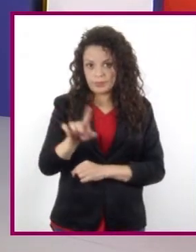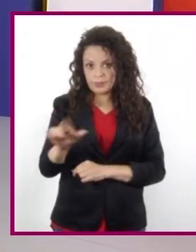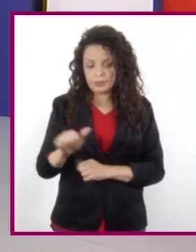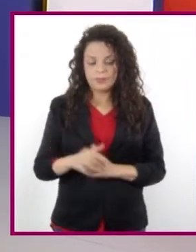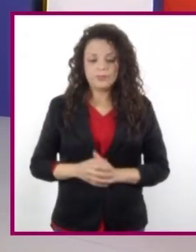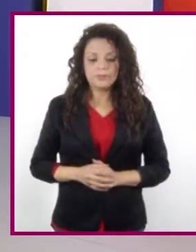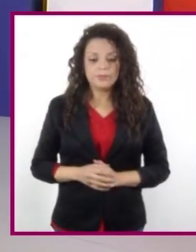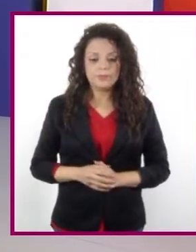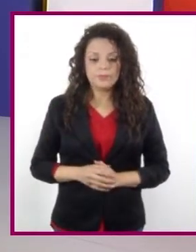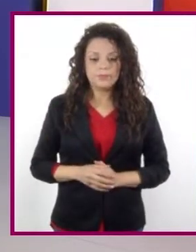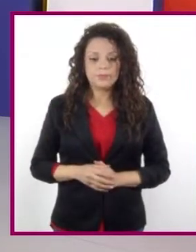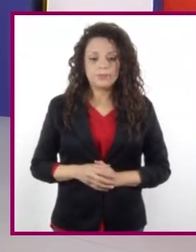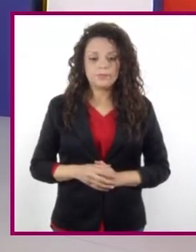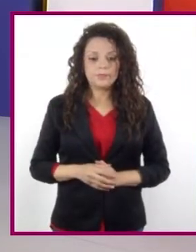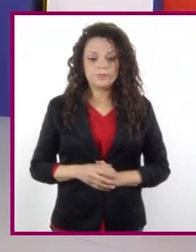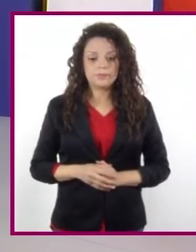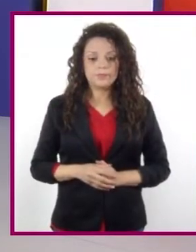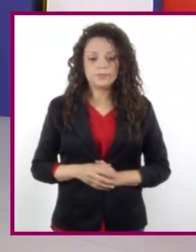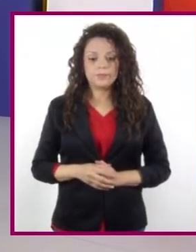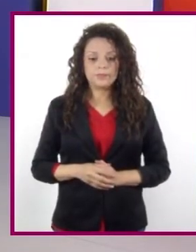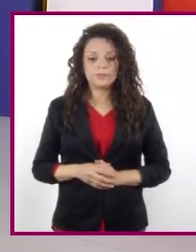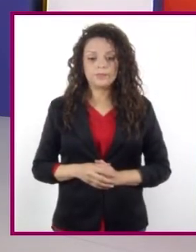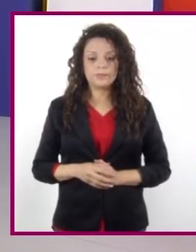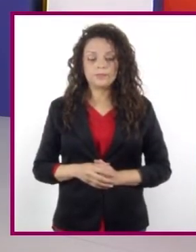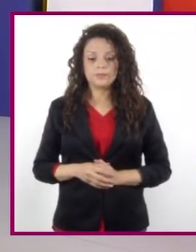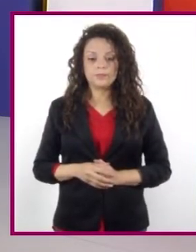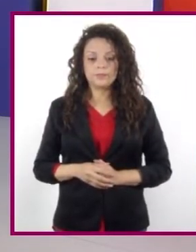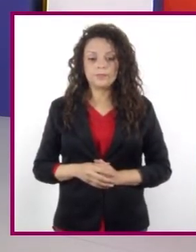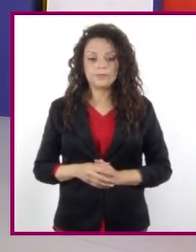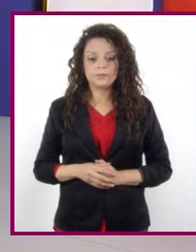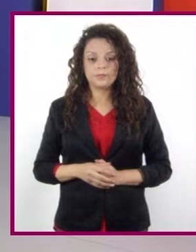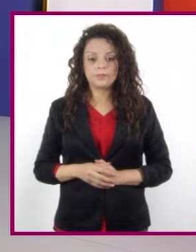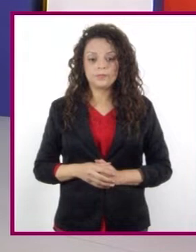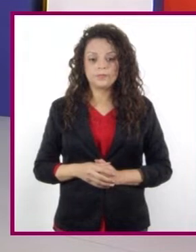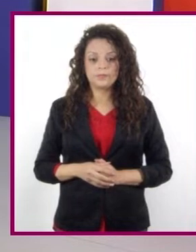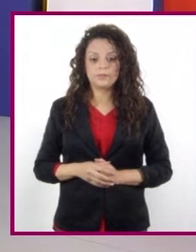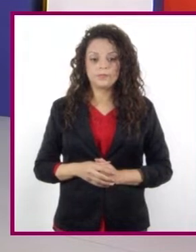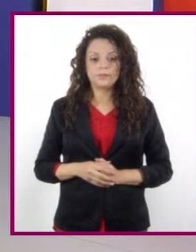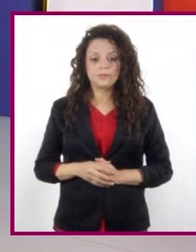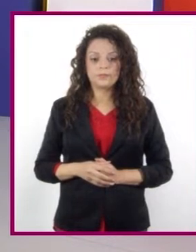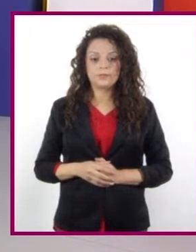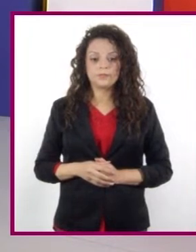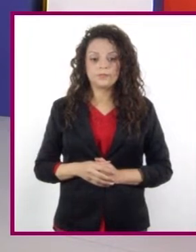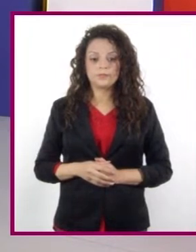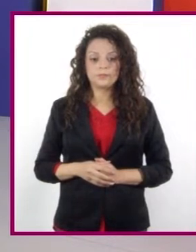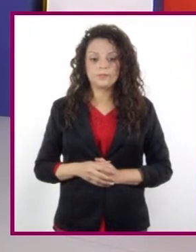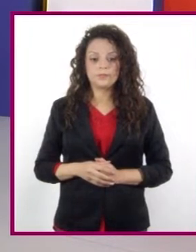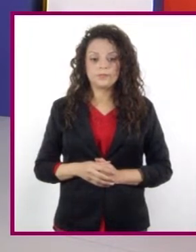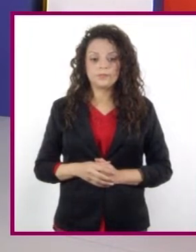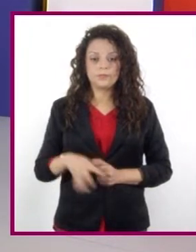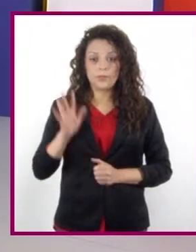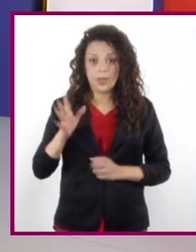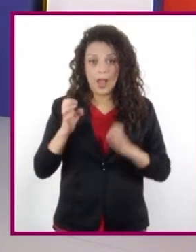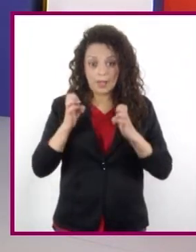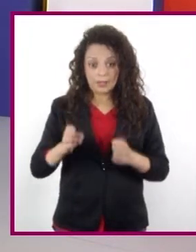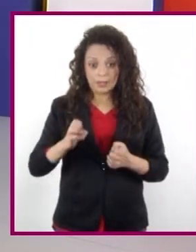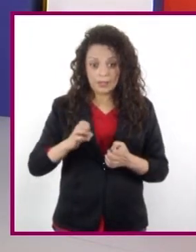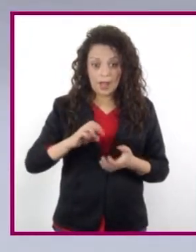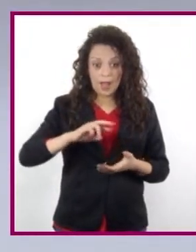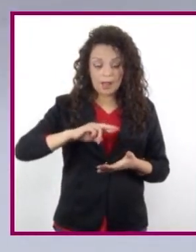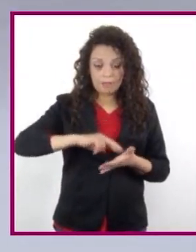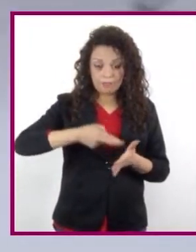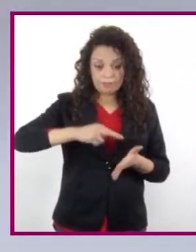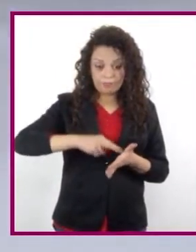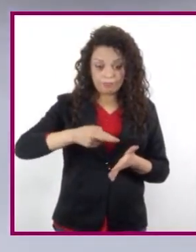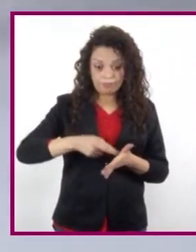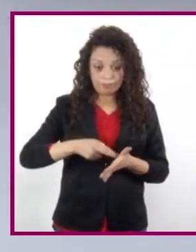¿Observan cómo? Una vez que tengan desarmados los tornillos o desatornillados,